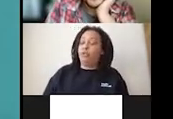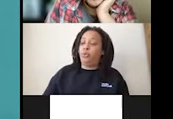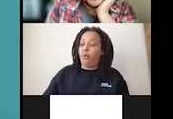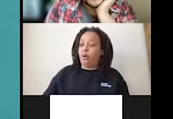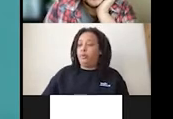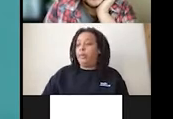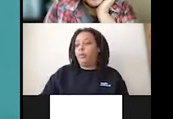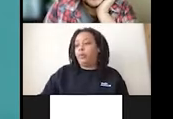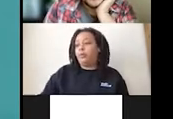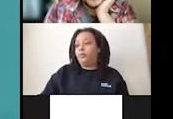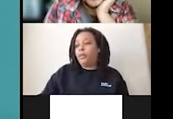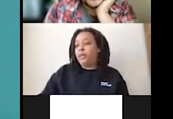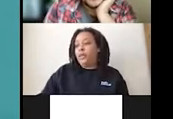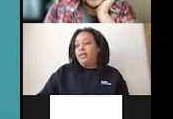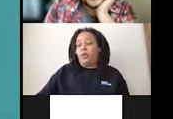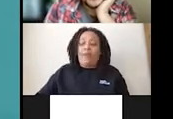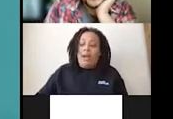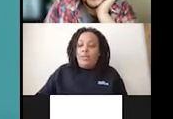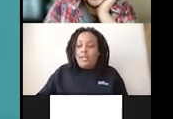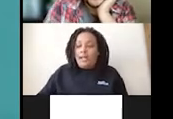sin fines de lucro